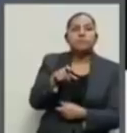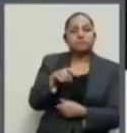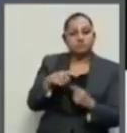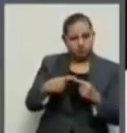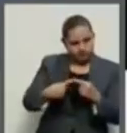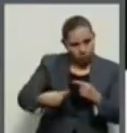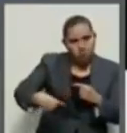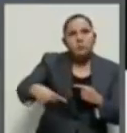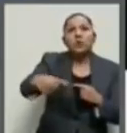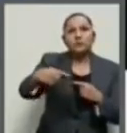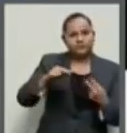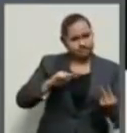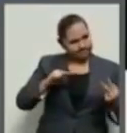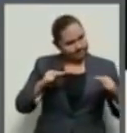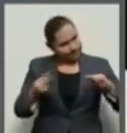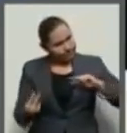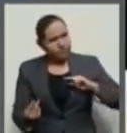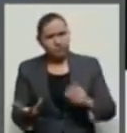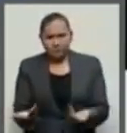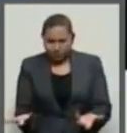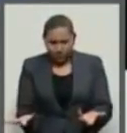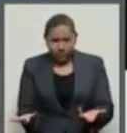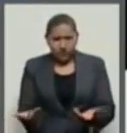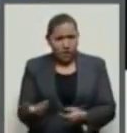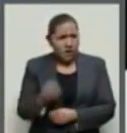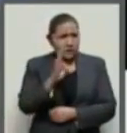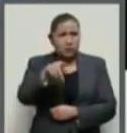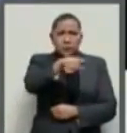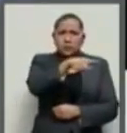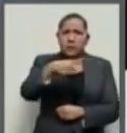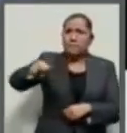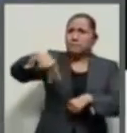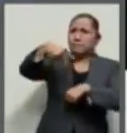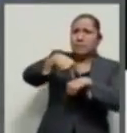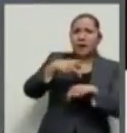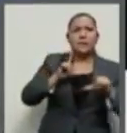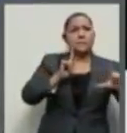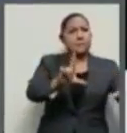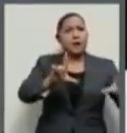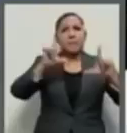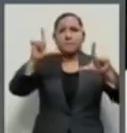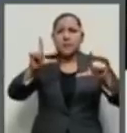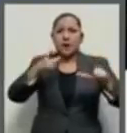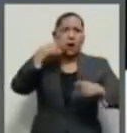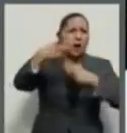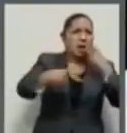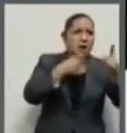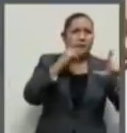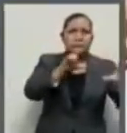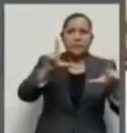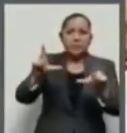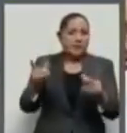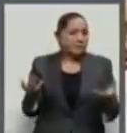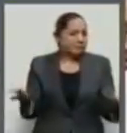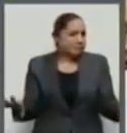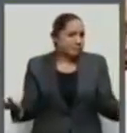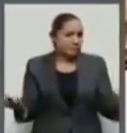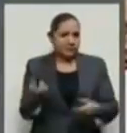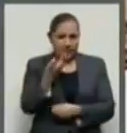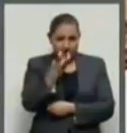revertir. Así que por más que se suben aquí y sus papelitos que impriman, es una